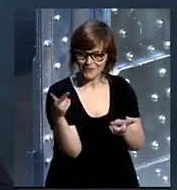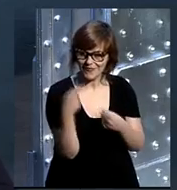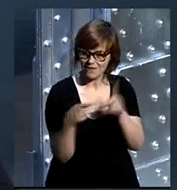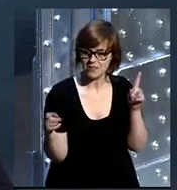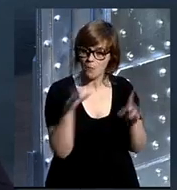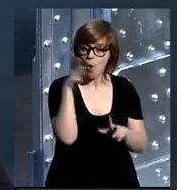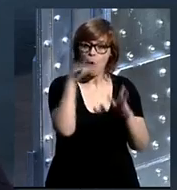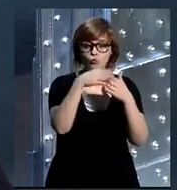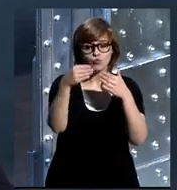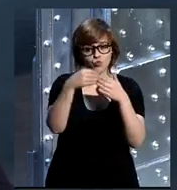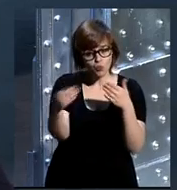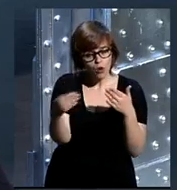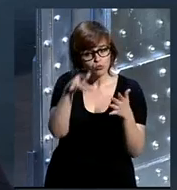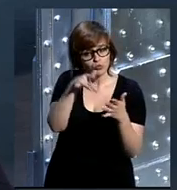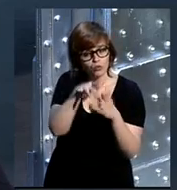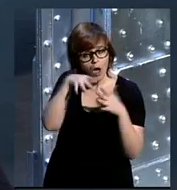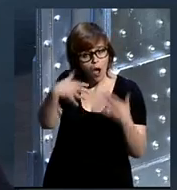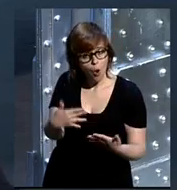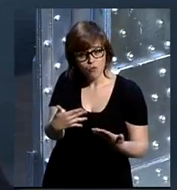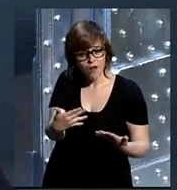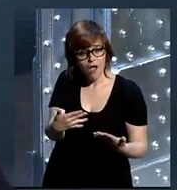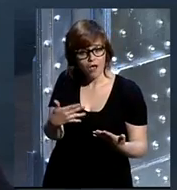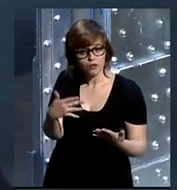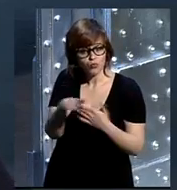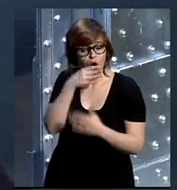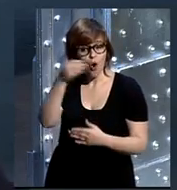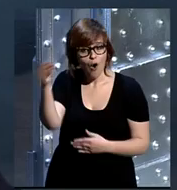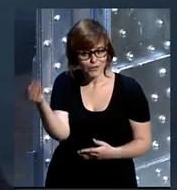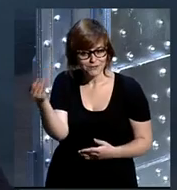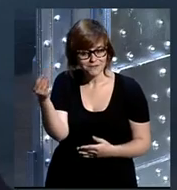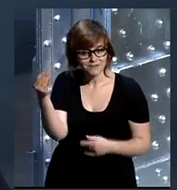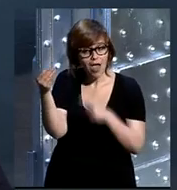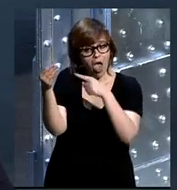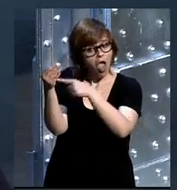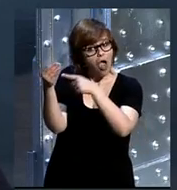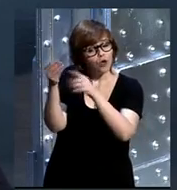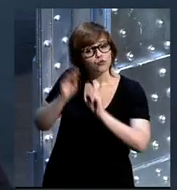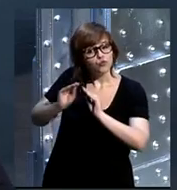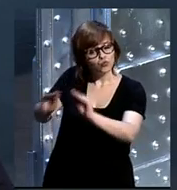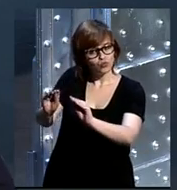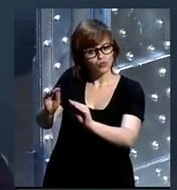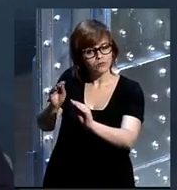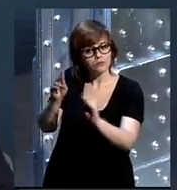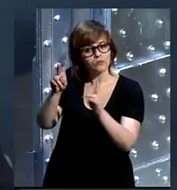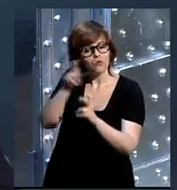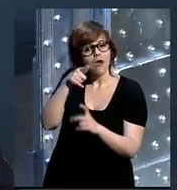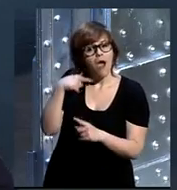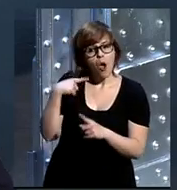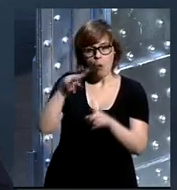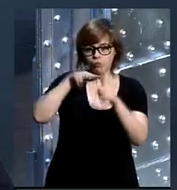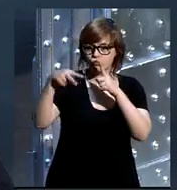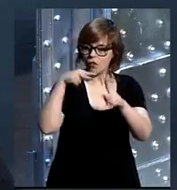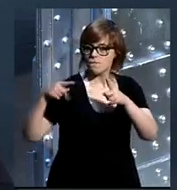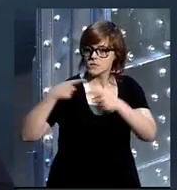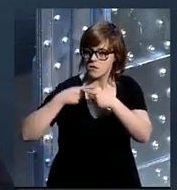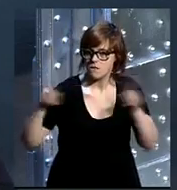los usuarios que marcan la tendencia, que son los jóvenes, y que tienen un planteamiento totalmente